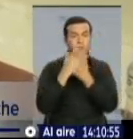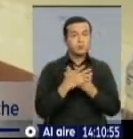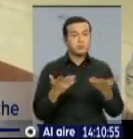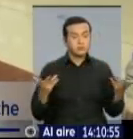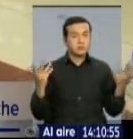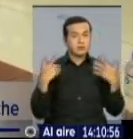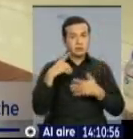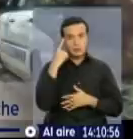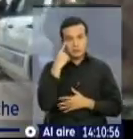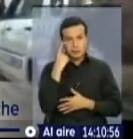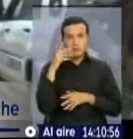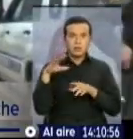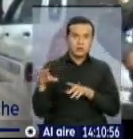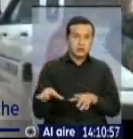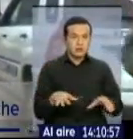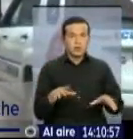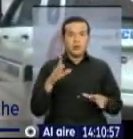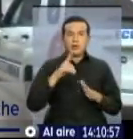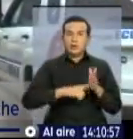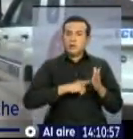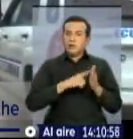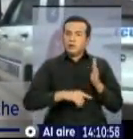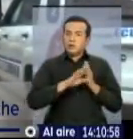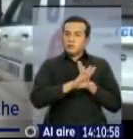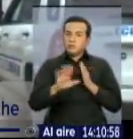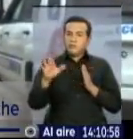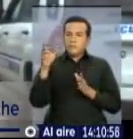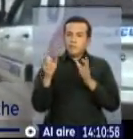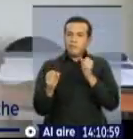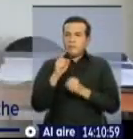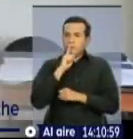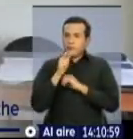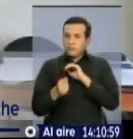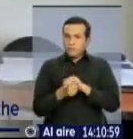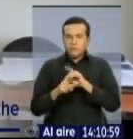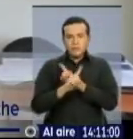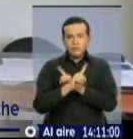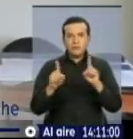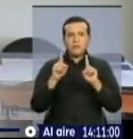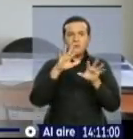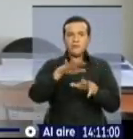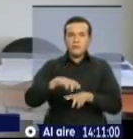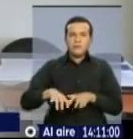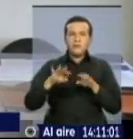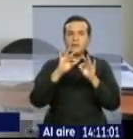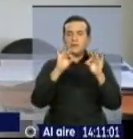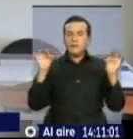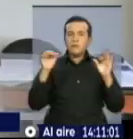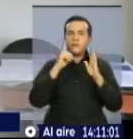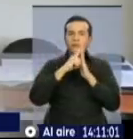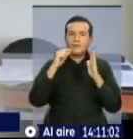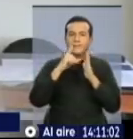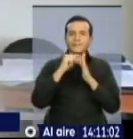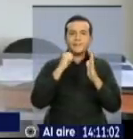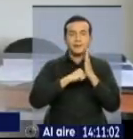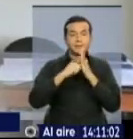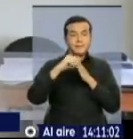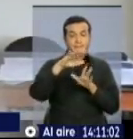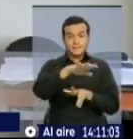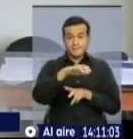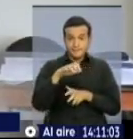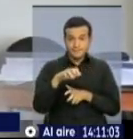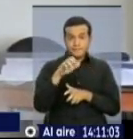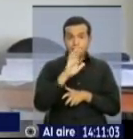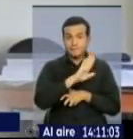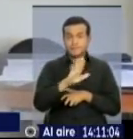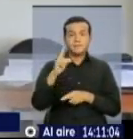para determinar acciones que impidan el ingreso de leche de contrabando. Agrocalidad, el sistema de rentas internas, el mismo Ministerio de Agricultura, en